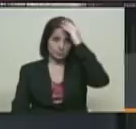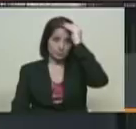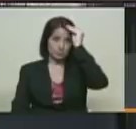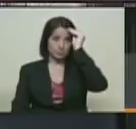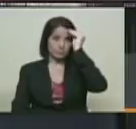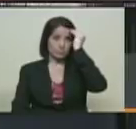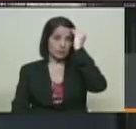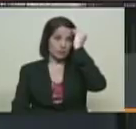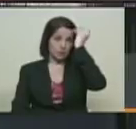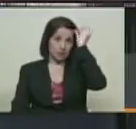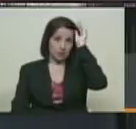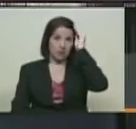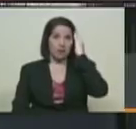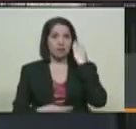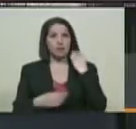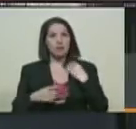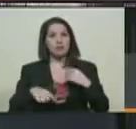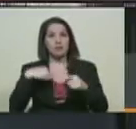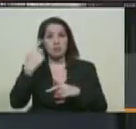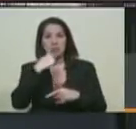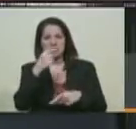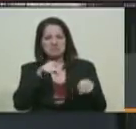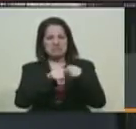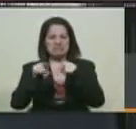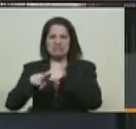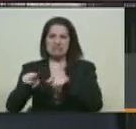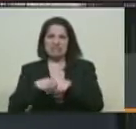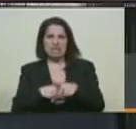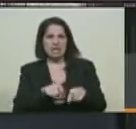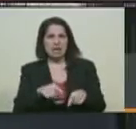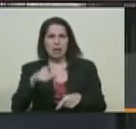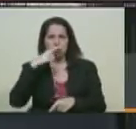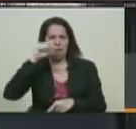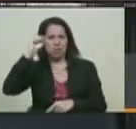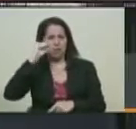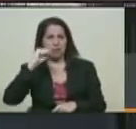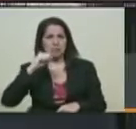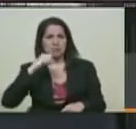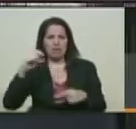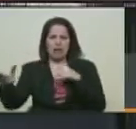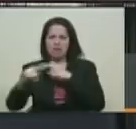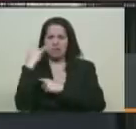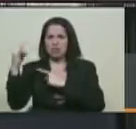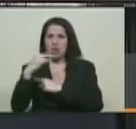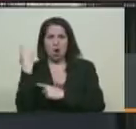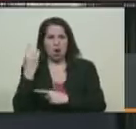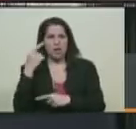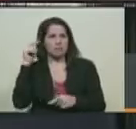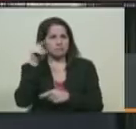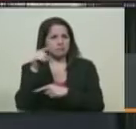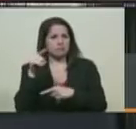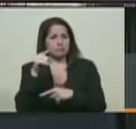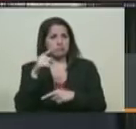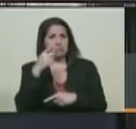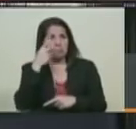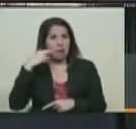a criticar a Maduro, critiquen lo que le dé la gana, corruptos, traidores y bandidos, pero la lucha continúa.